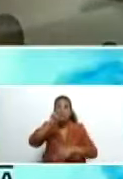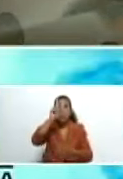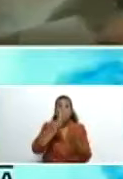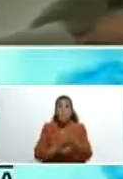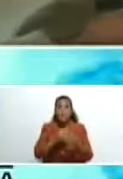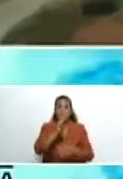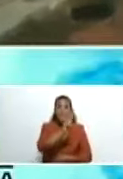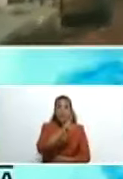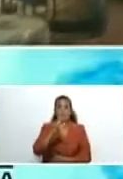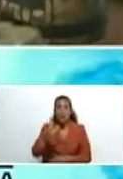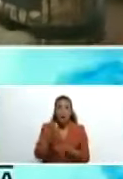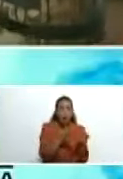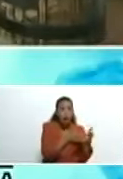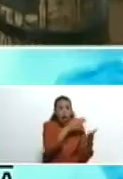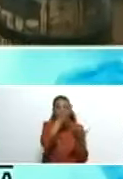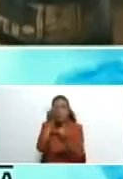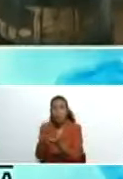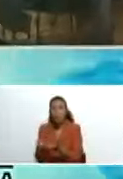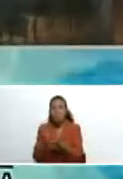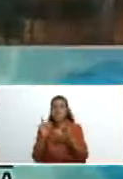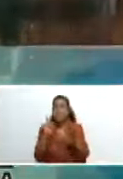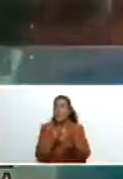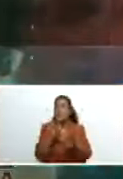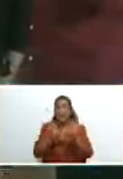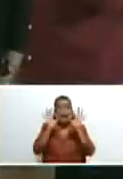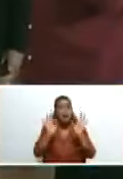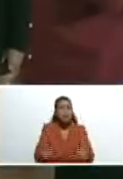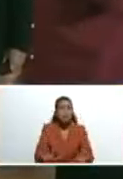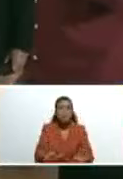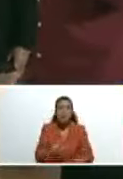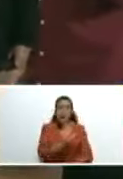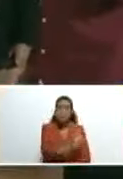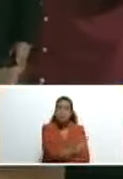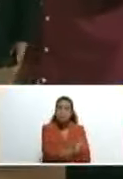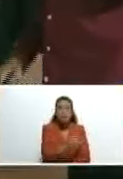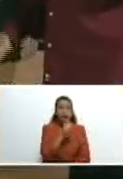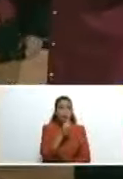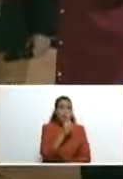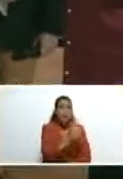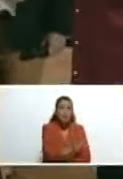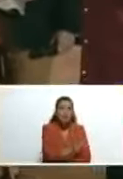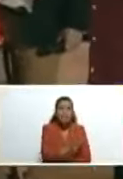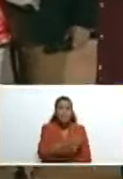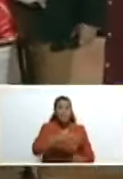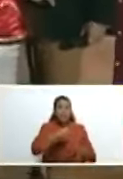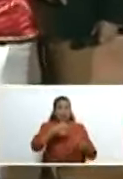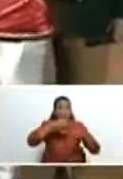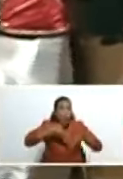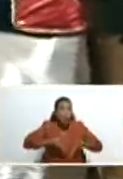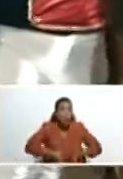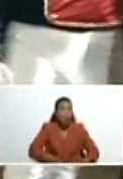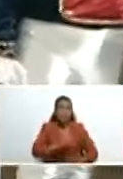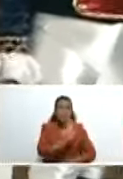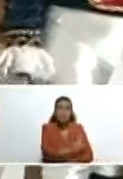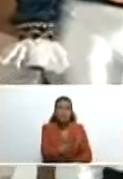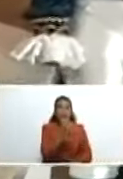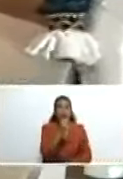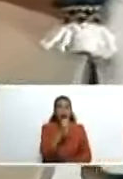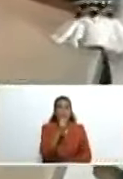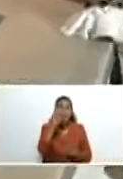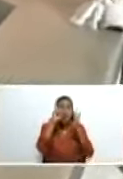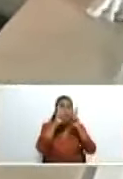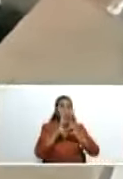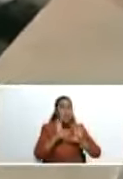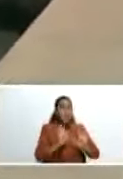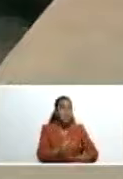2023. Se ha dejado intacta, ¿ves? Sí. La pila de agua. Agua limpia, ¿no? Agua sí, pura. Agua